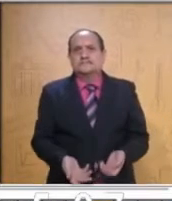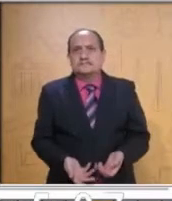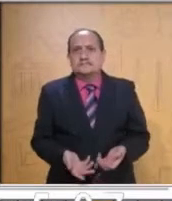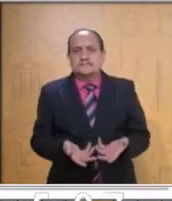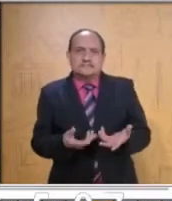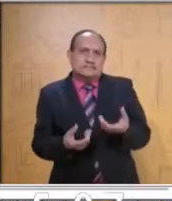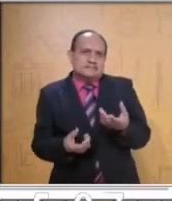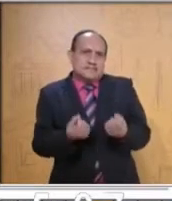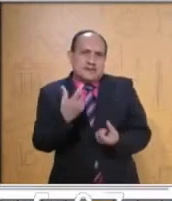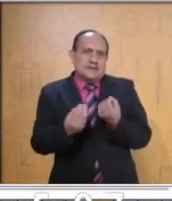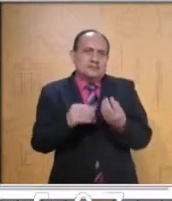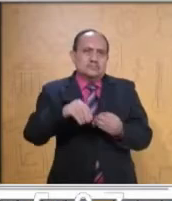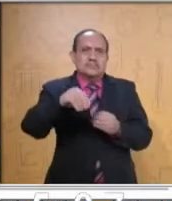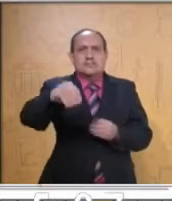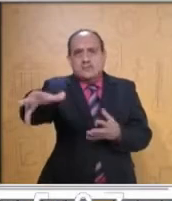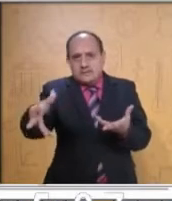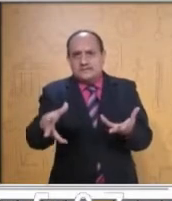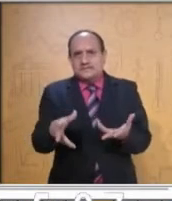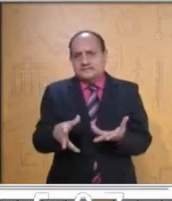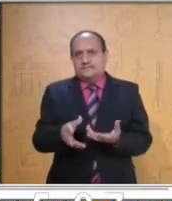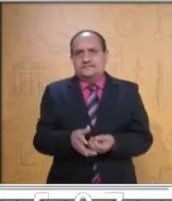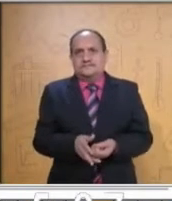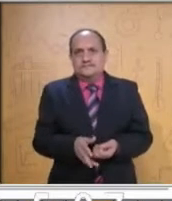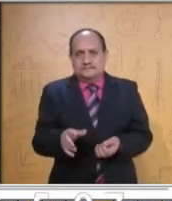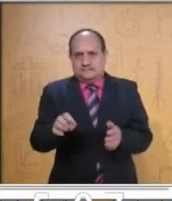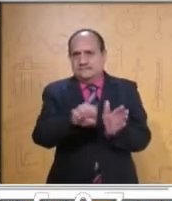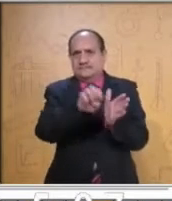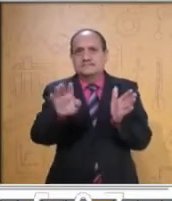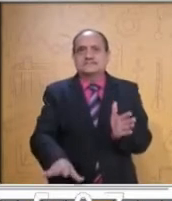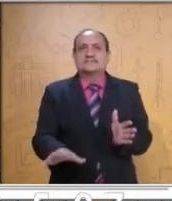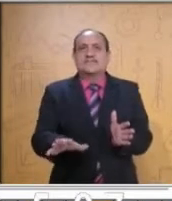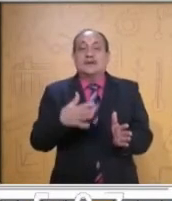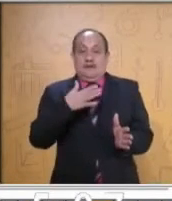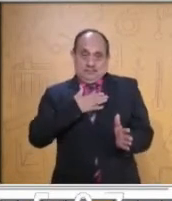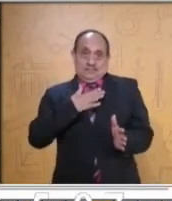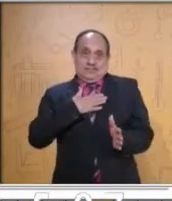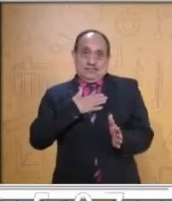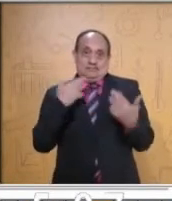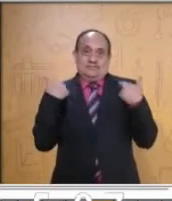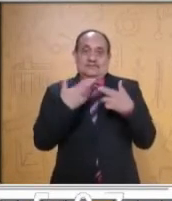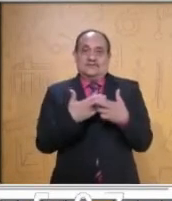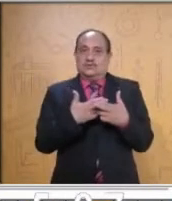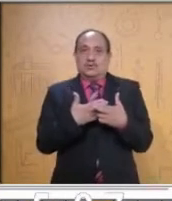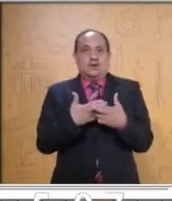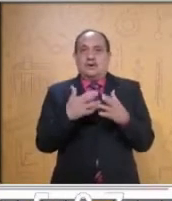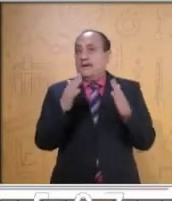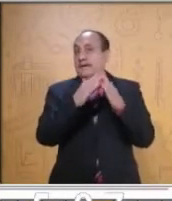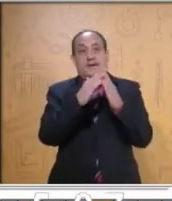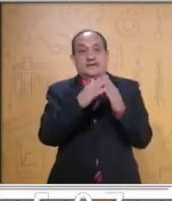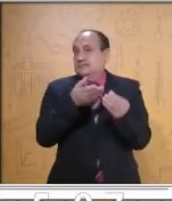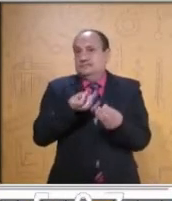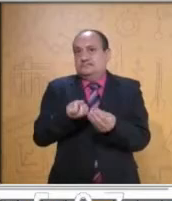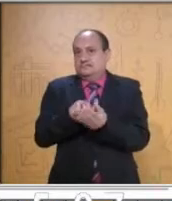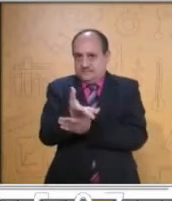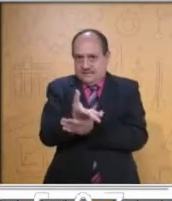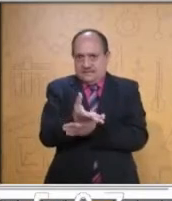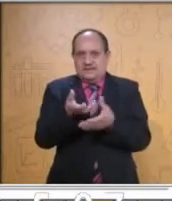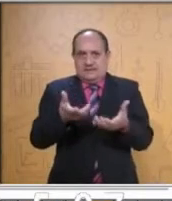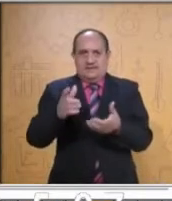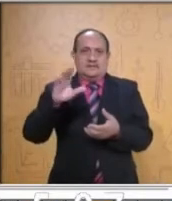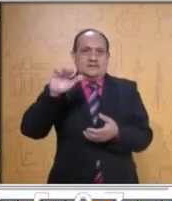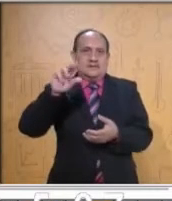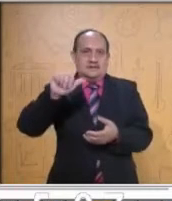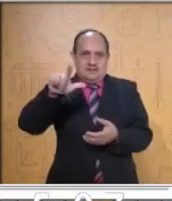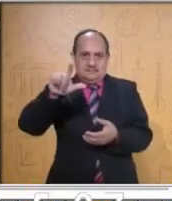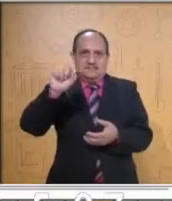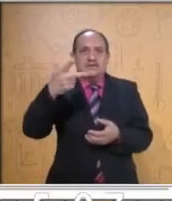pues alguna situación en particular, por ejemplo, como mi caso, ¿verdad? Yo no estoy en mi casa, estoy en el Canal 28,